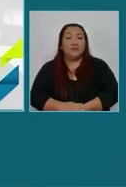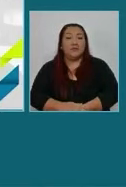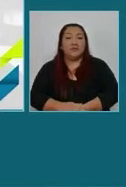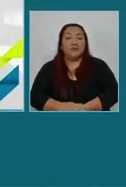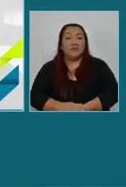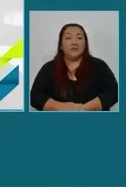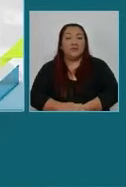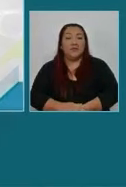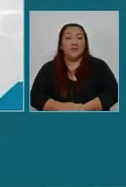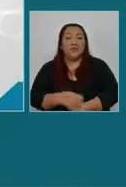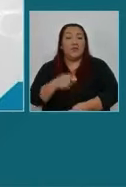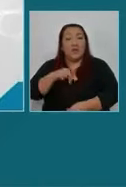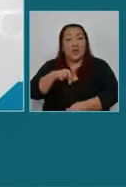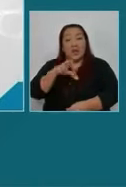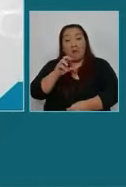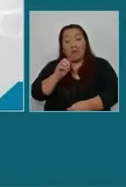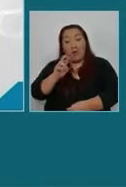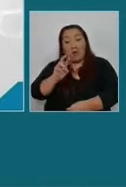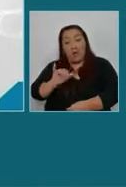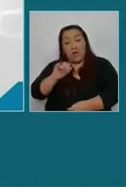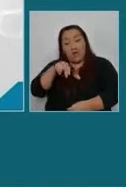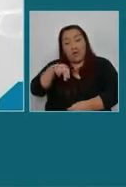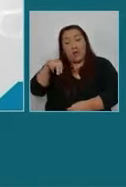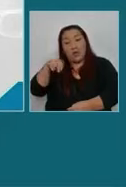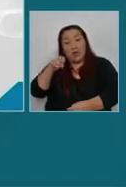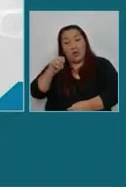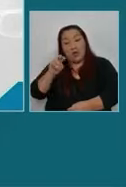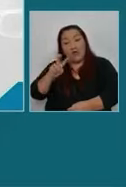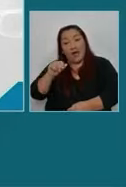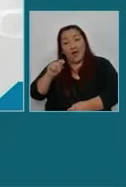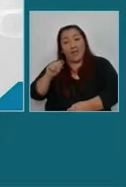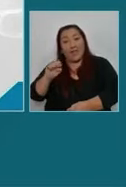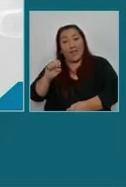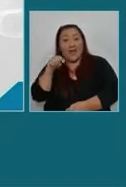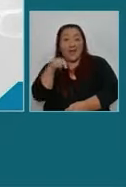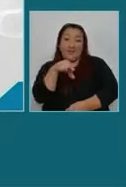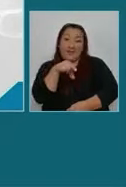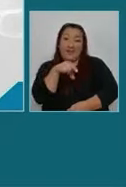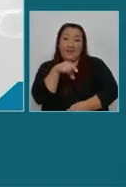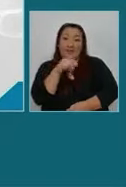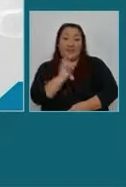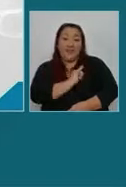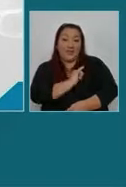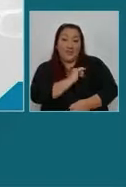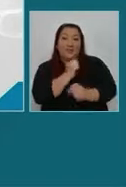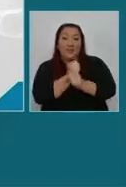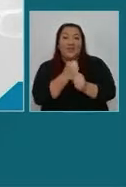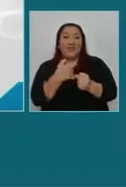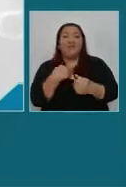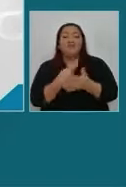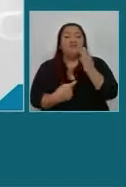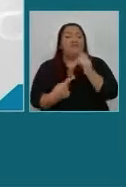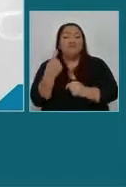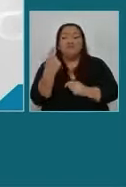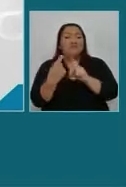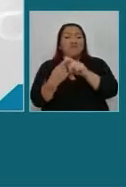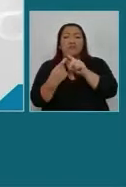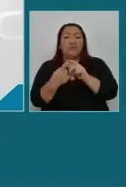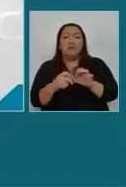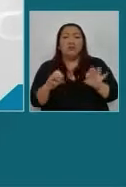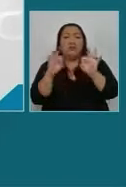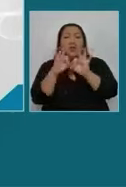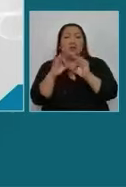El ProInnovate, que es el Programa Nacional de Desarrollo Tecnológico e Innovación, tiene como principal